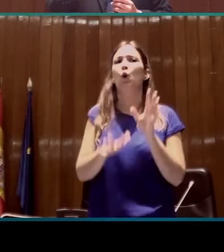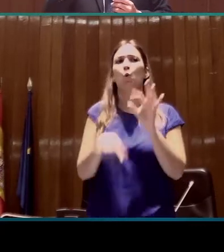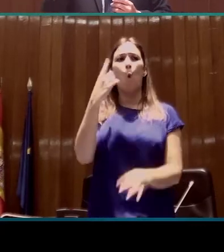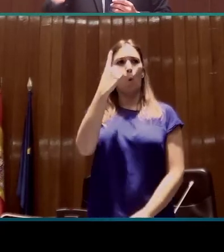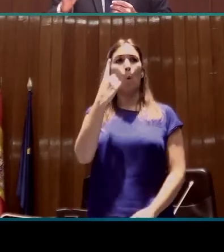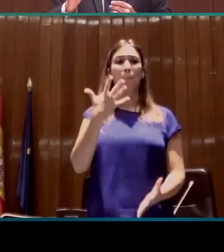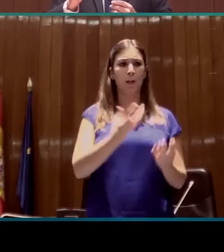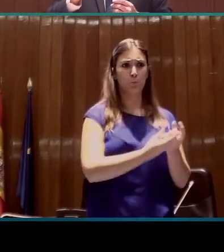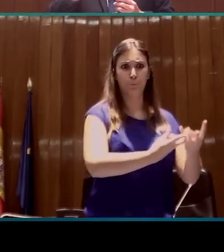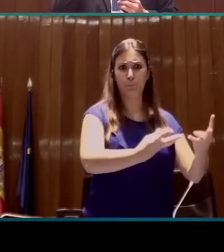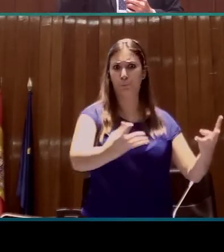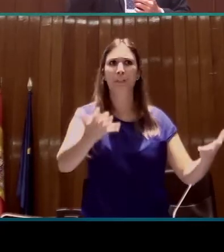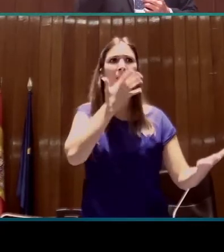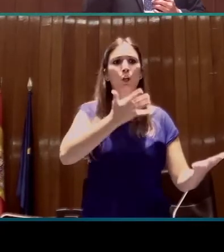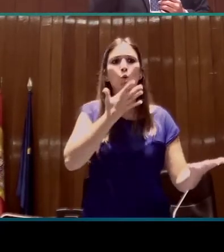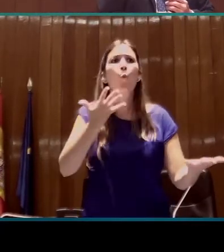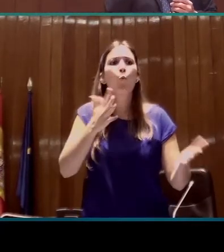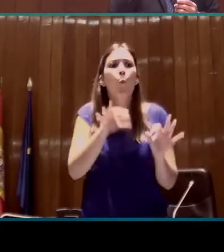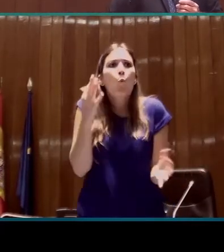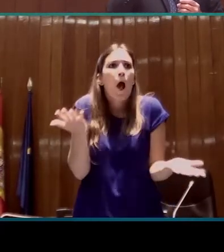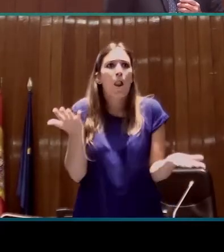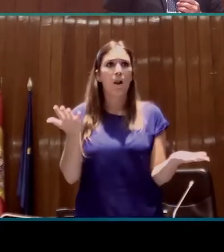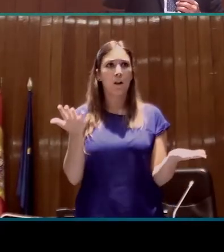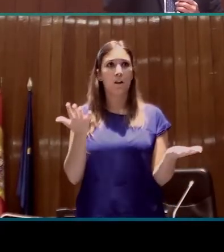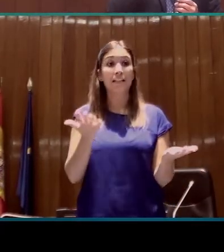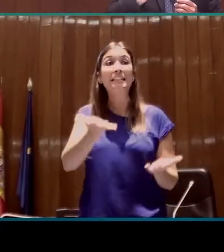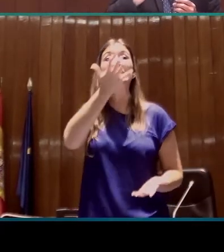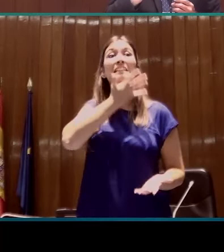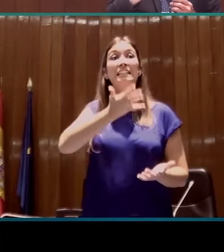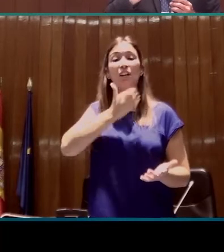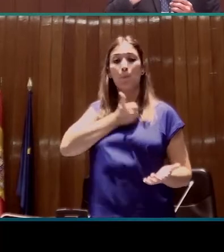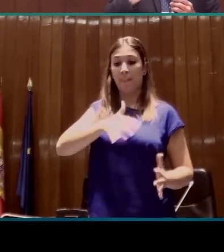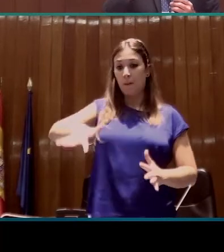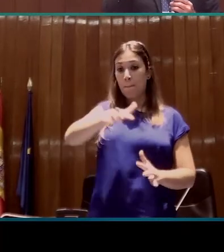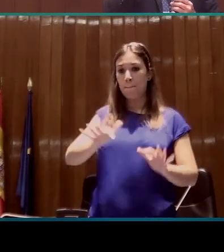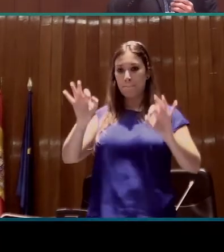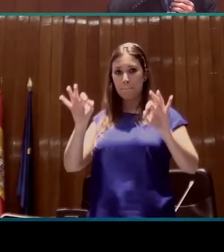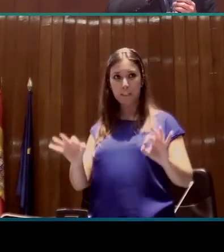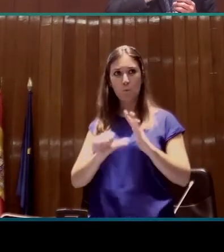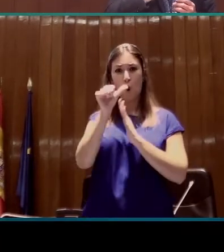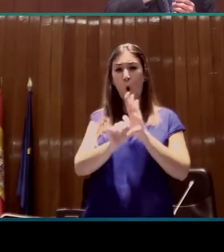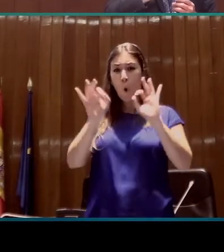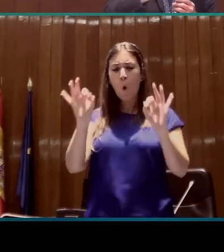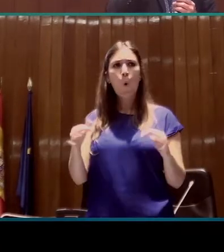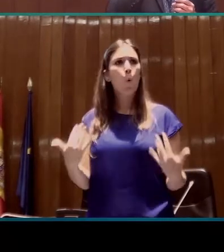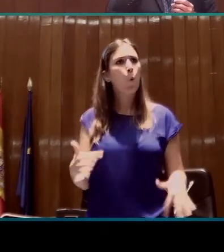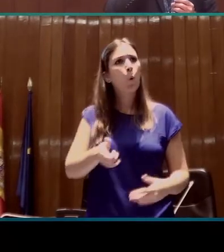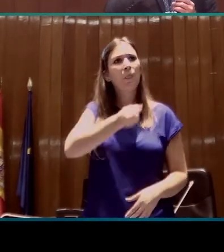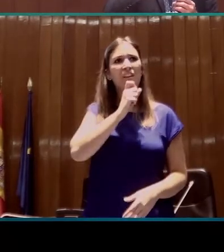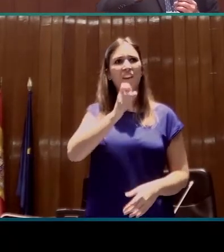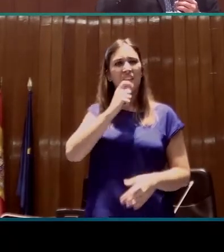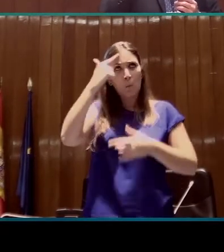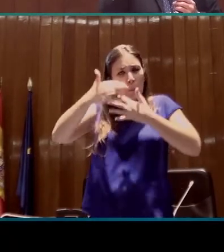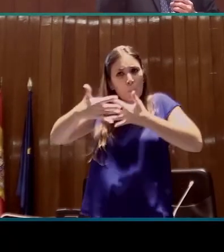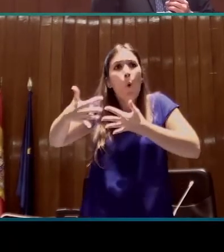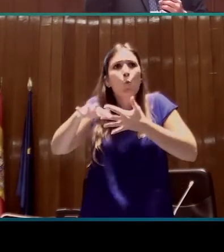entre otros signos que se realizan en el mismo espacio, va a ser más complicado, o en